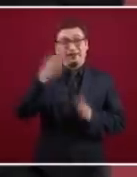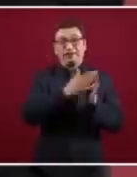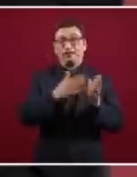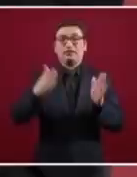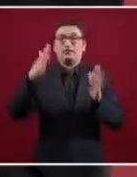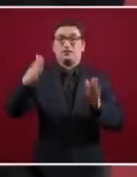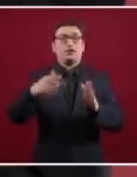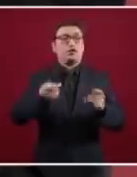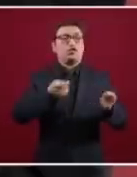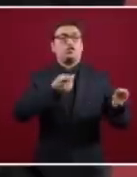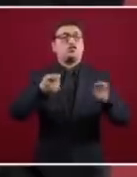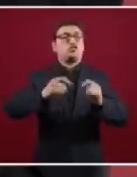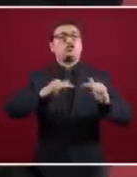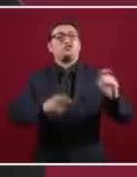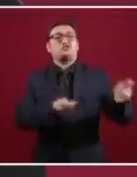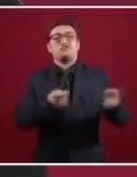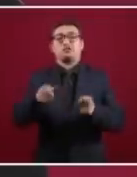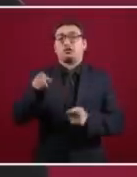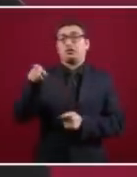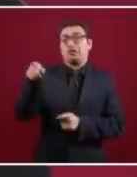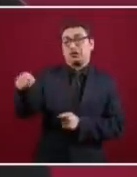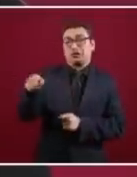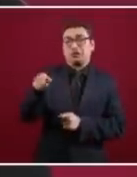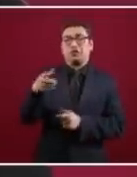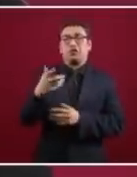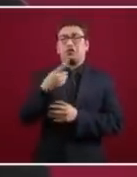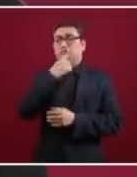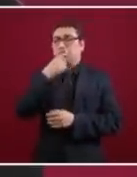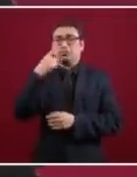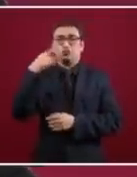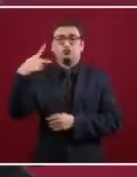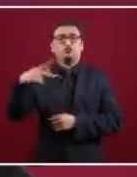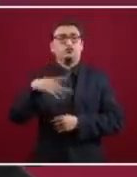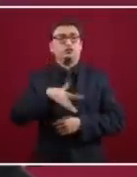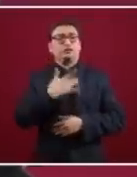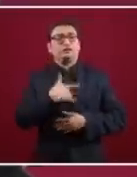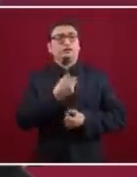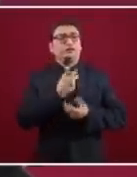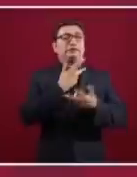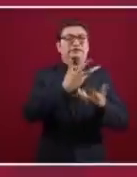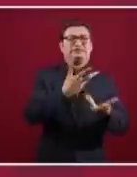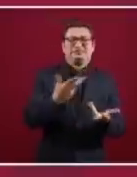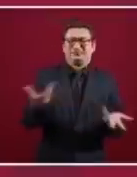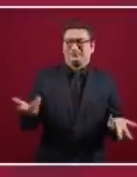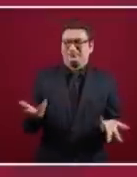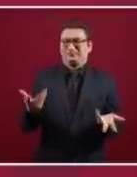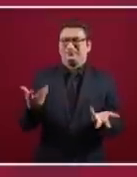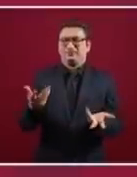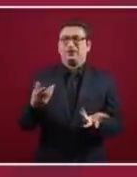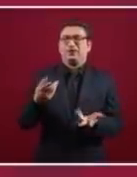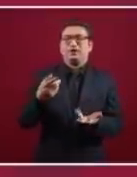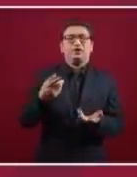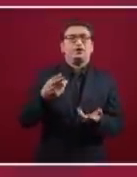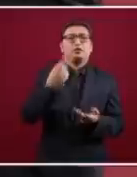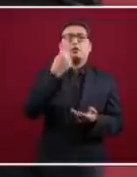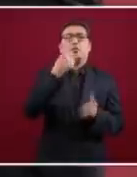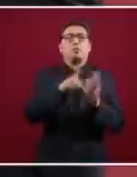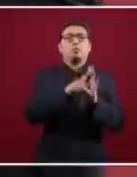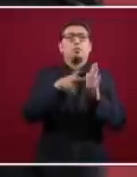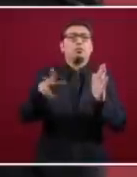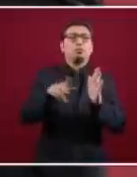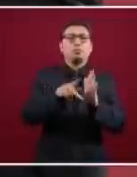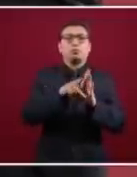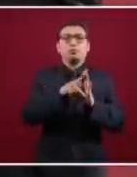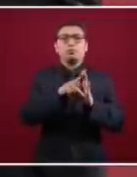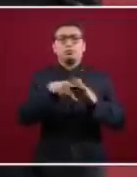es motivo no de exaltación es un periódico